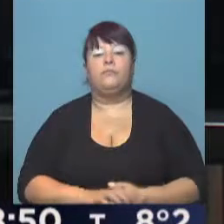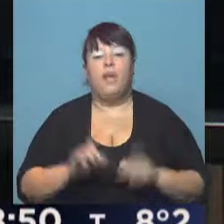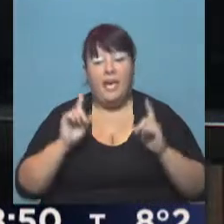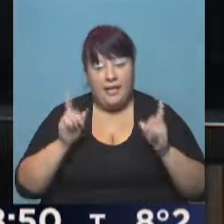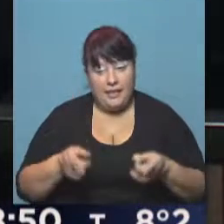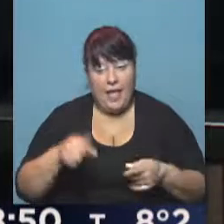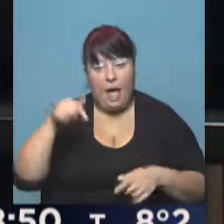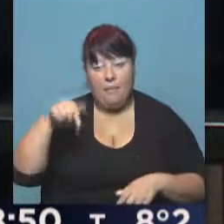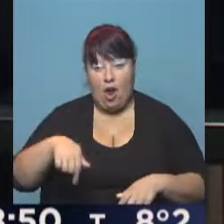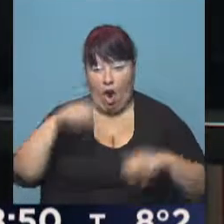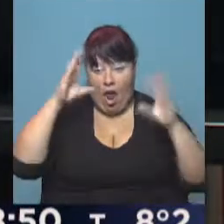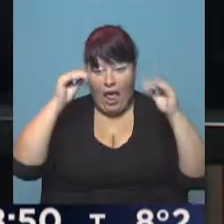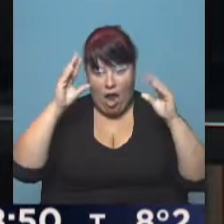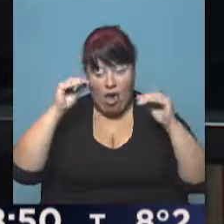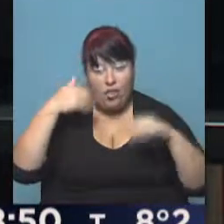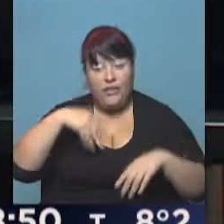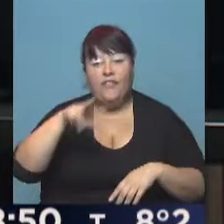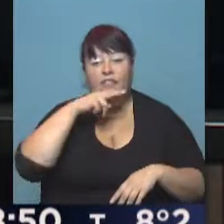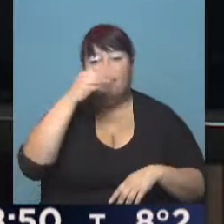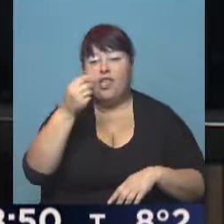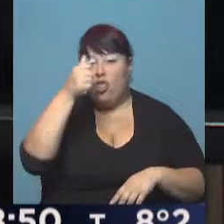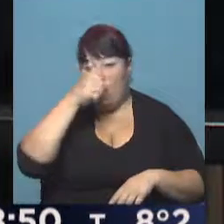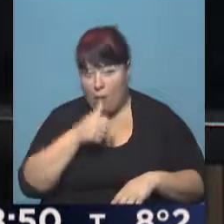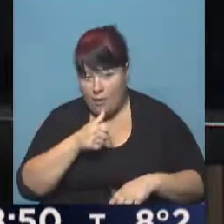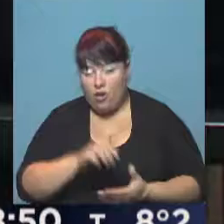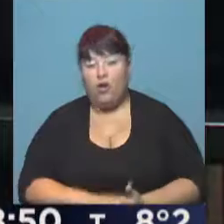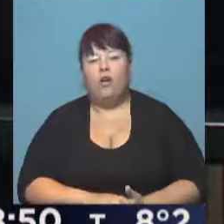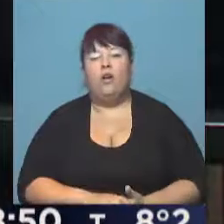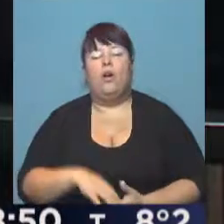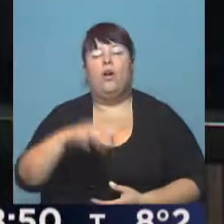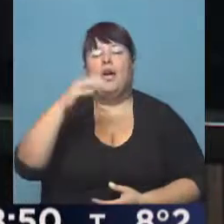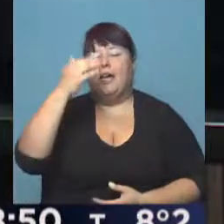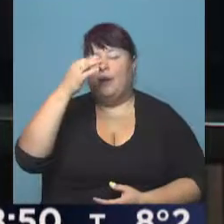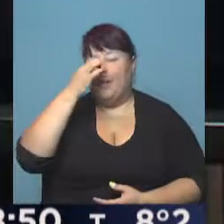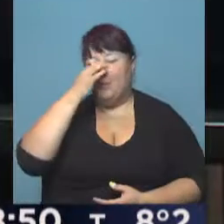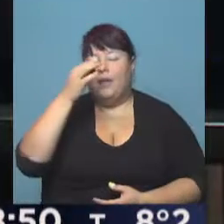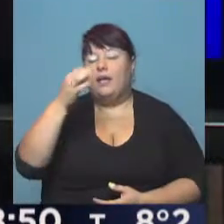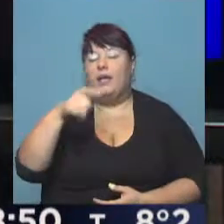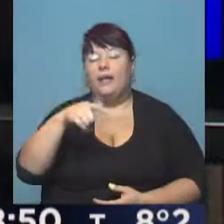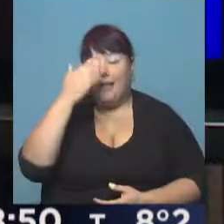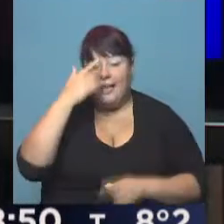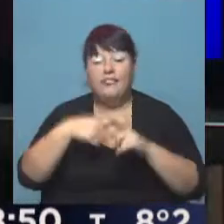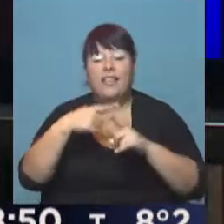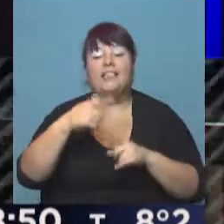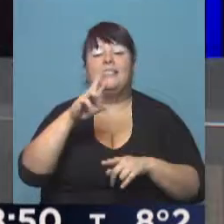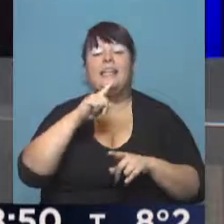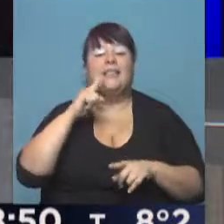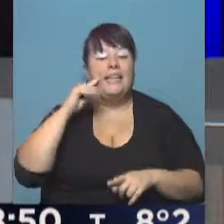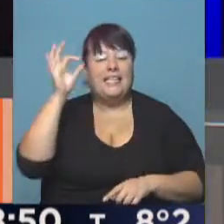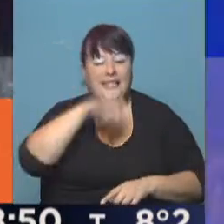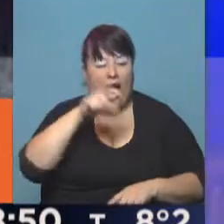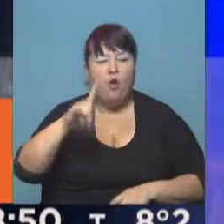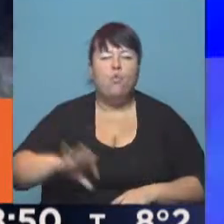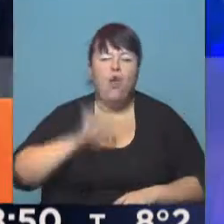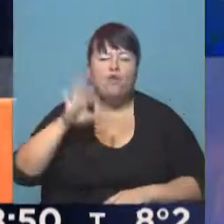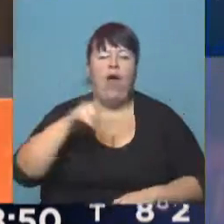Y también comienza esta noche y se va a desarrollar viernes, sábado y domingo la 15ª edición del Festival Trichaco, que organiza todos los